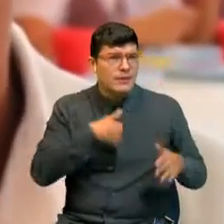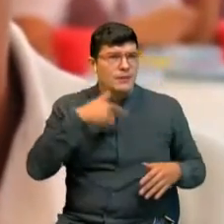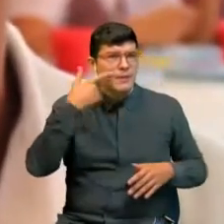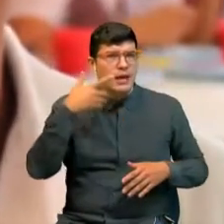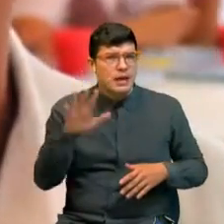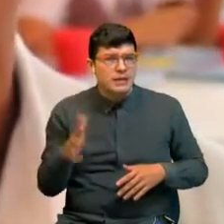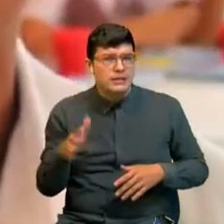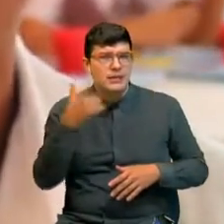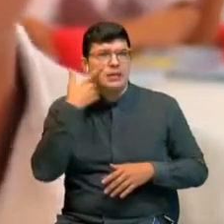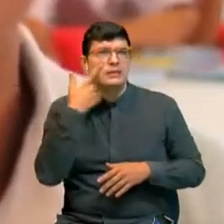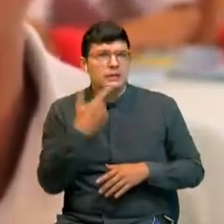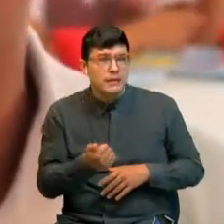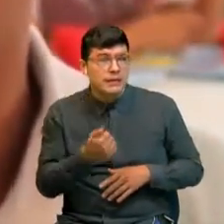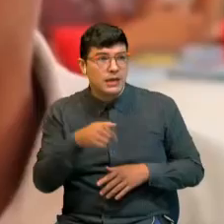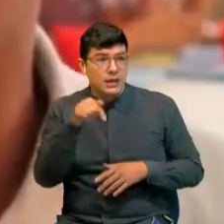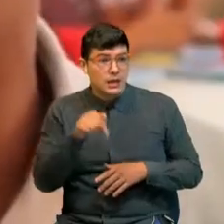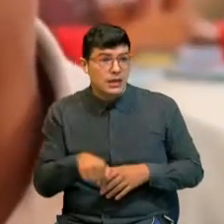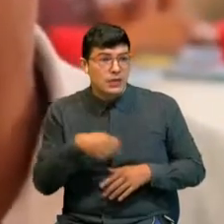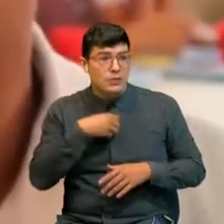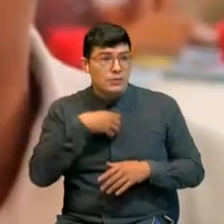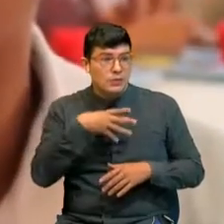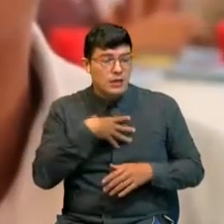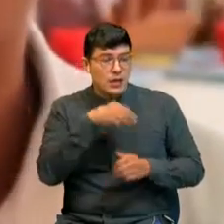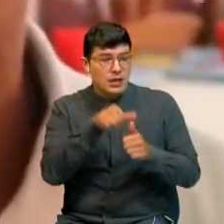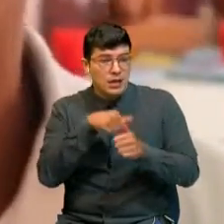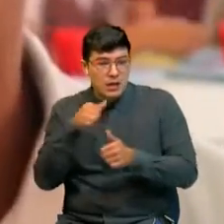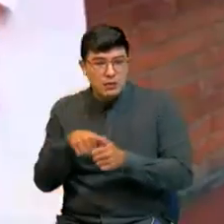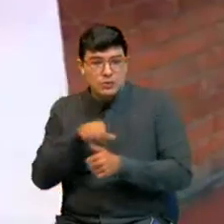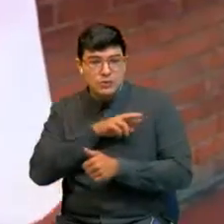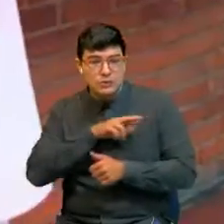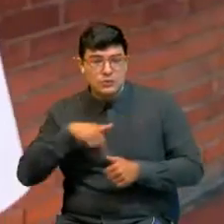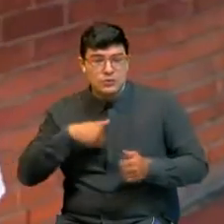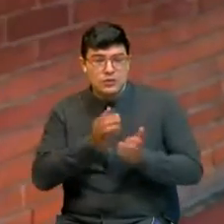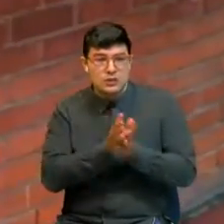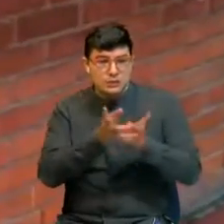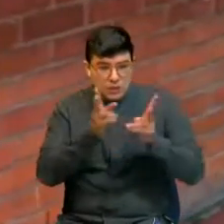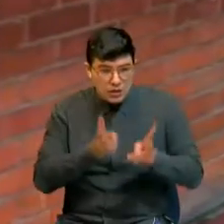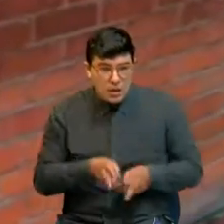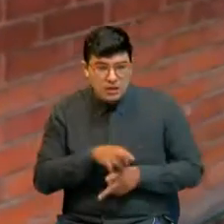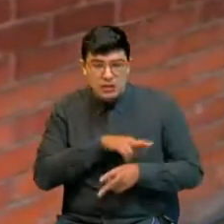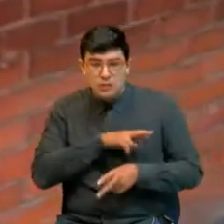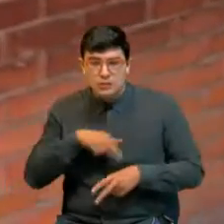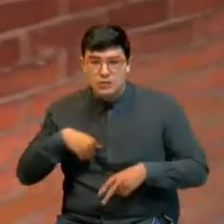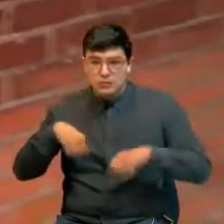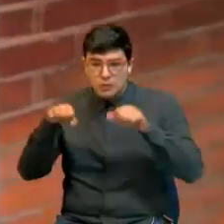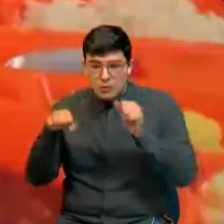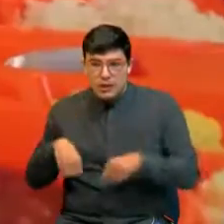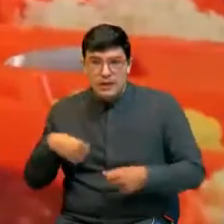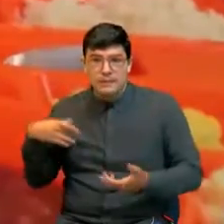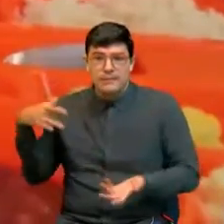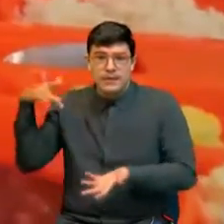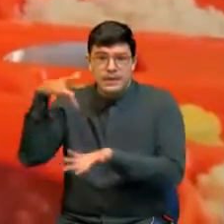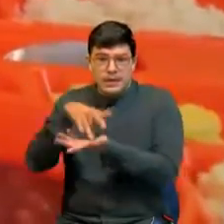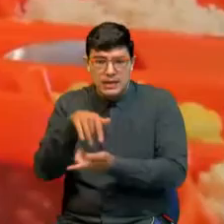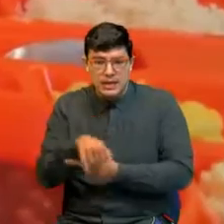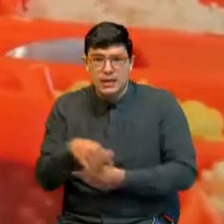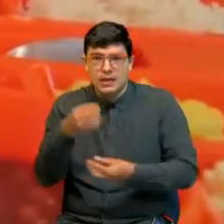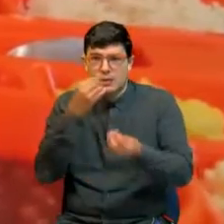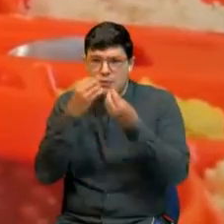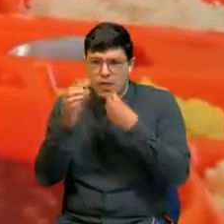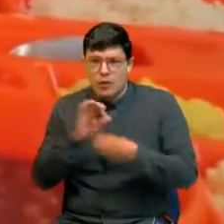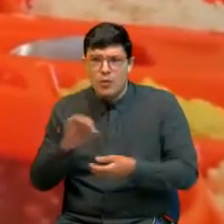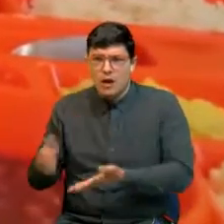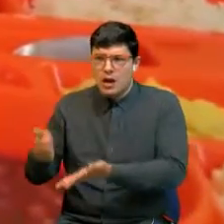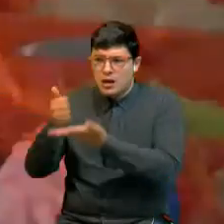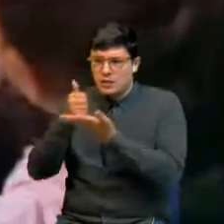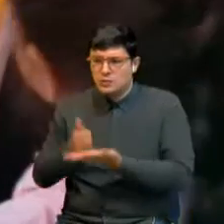es una oportunidad para cada uno de nosotros como estudiantes el poder venir a almorzar y también, o sea, nos